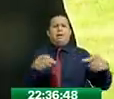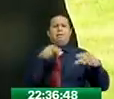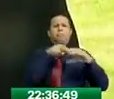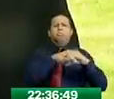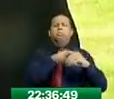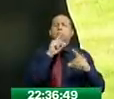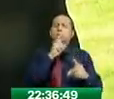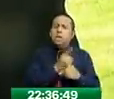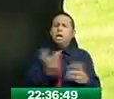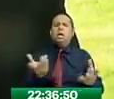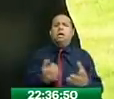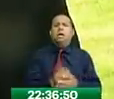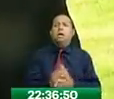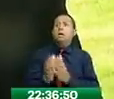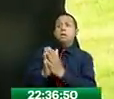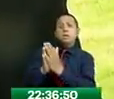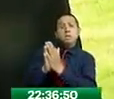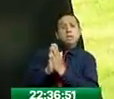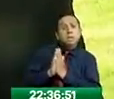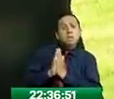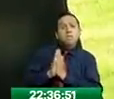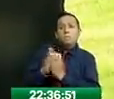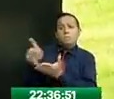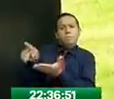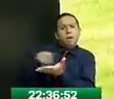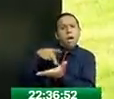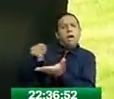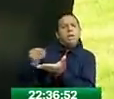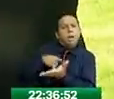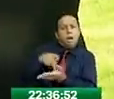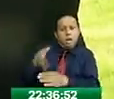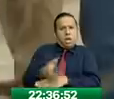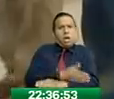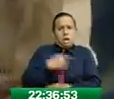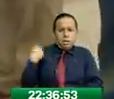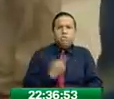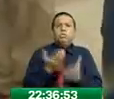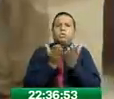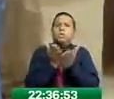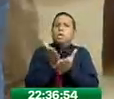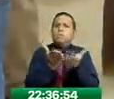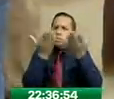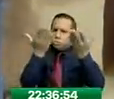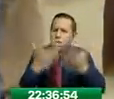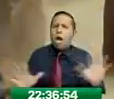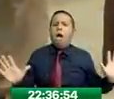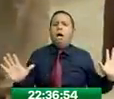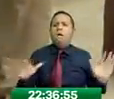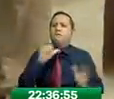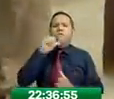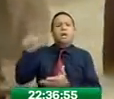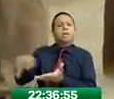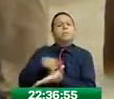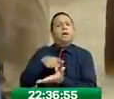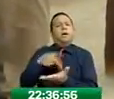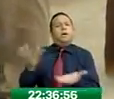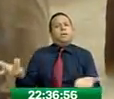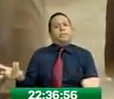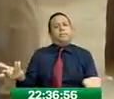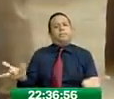favor, que nos cancelen porque nosotros ya atendimos un servicio. Informó Carlos Julio